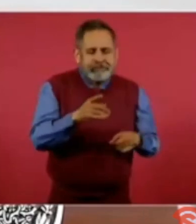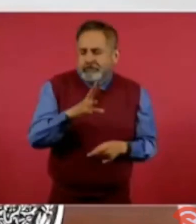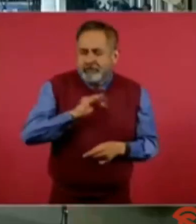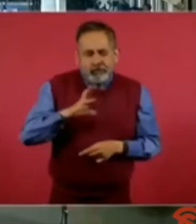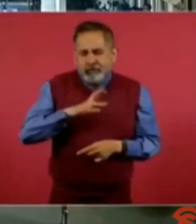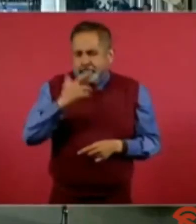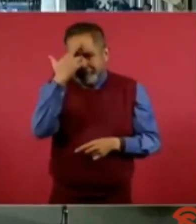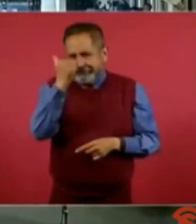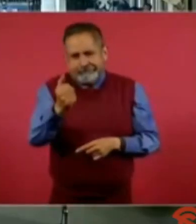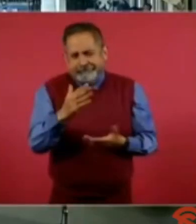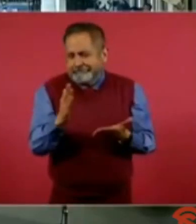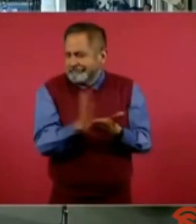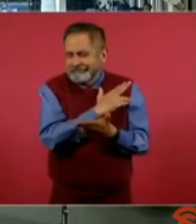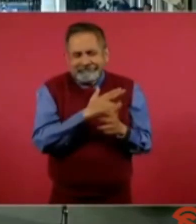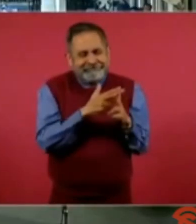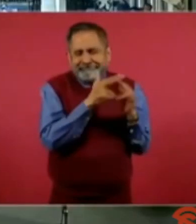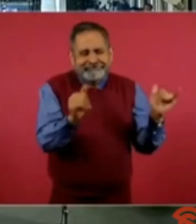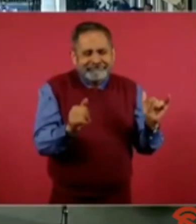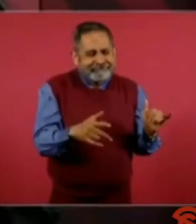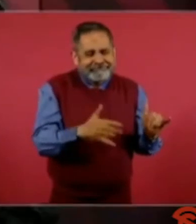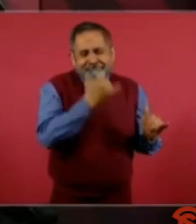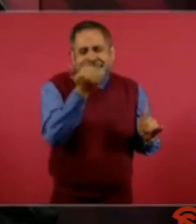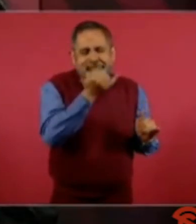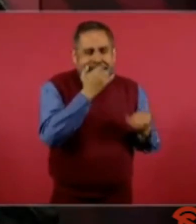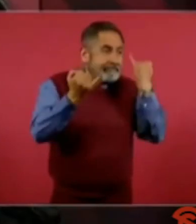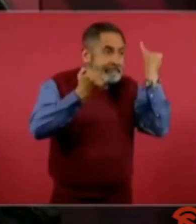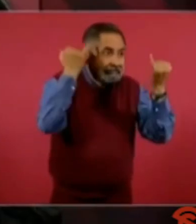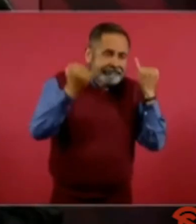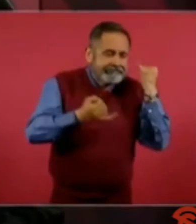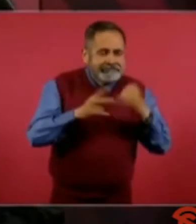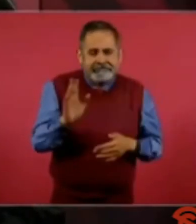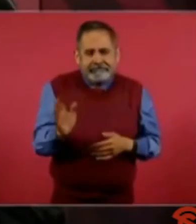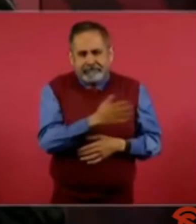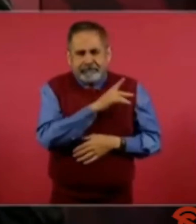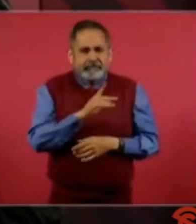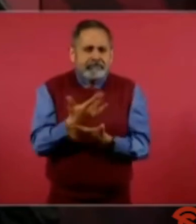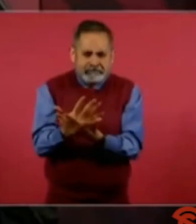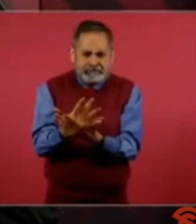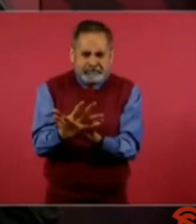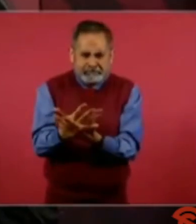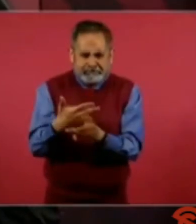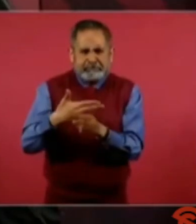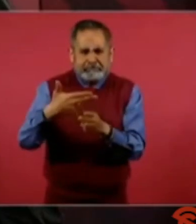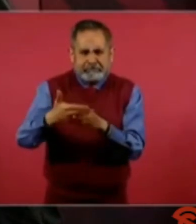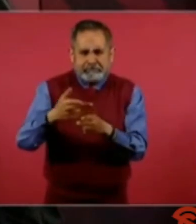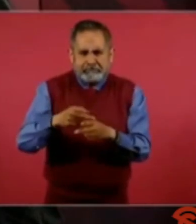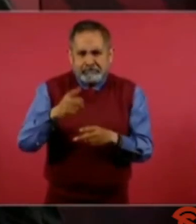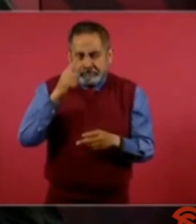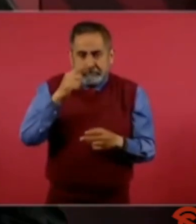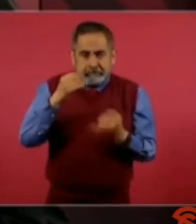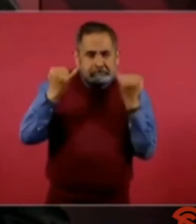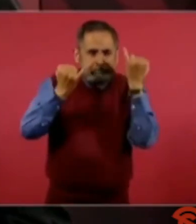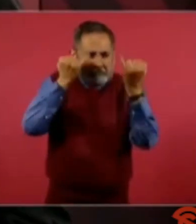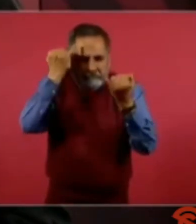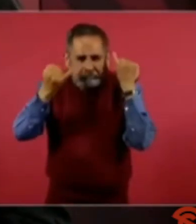con lo que posiblemente sucedió hay que esperarnos que no haya